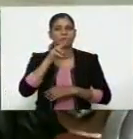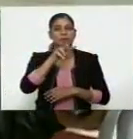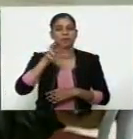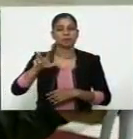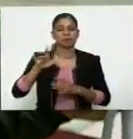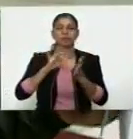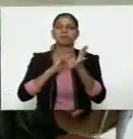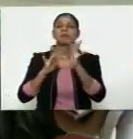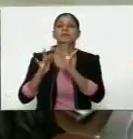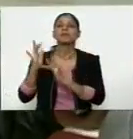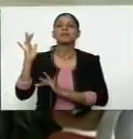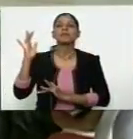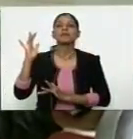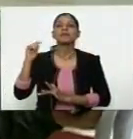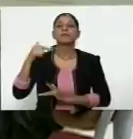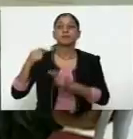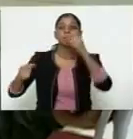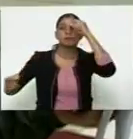abril, lo tengo grabado,